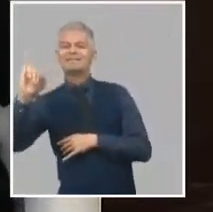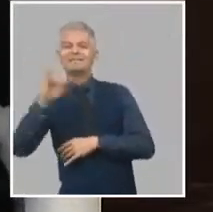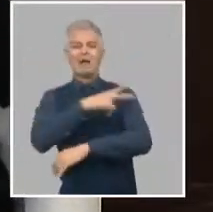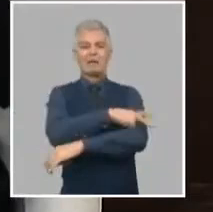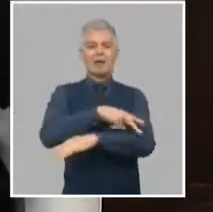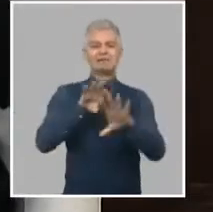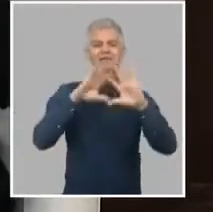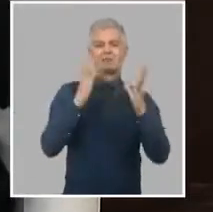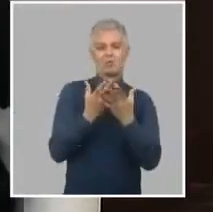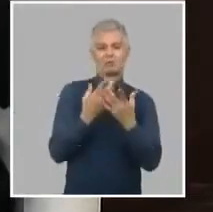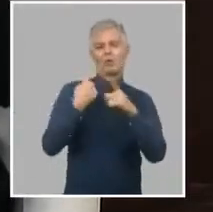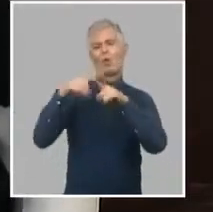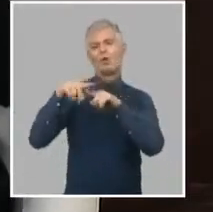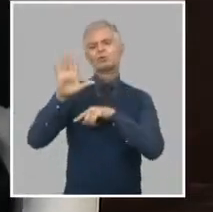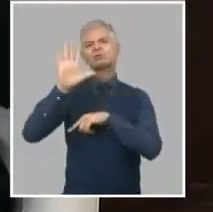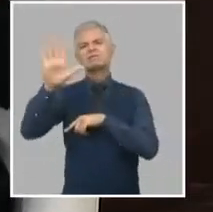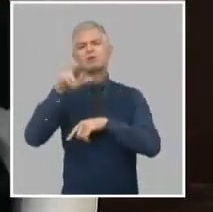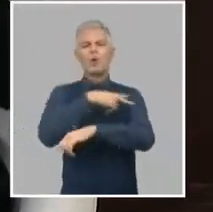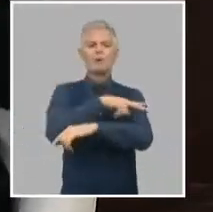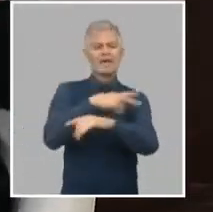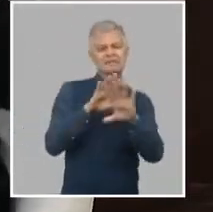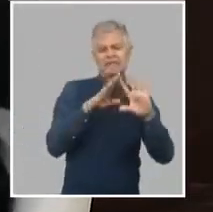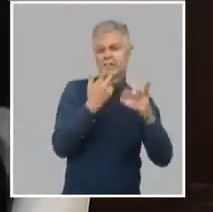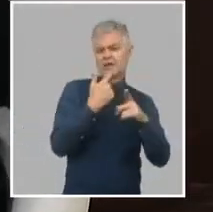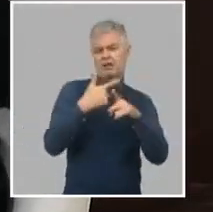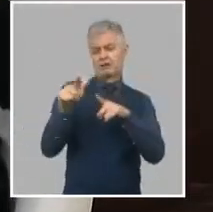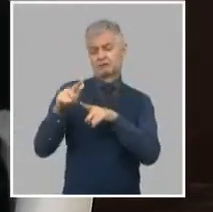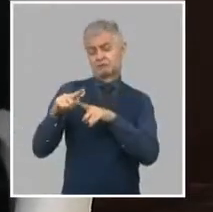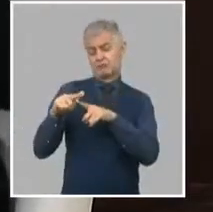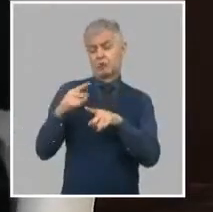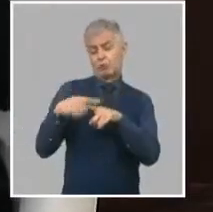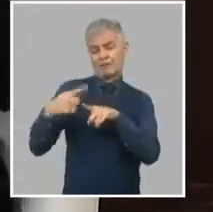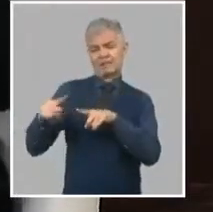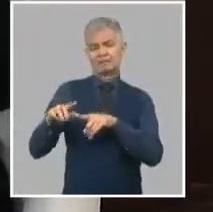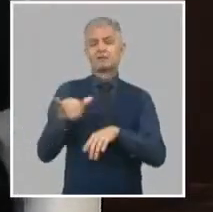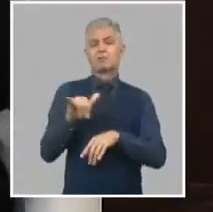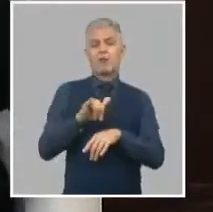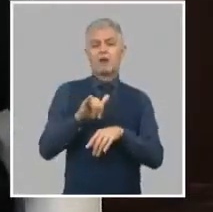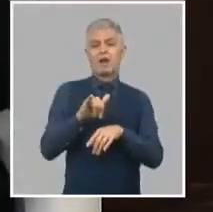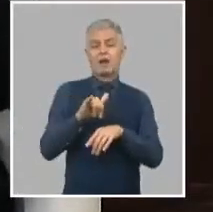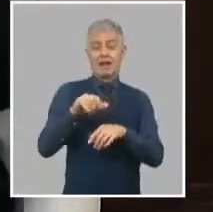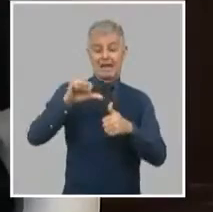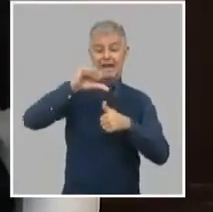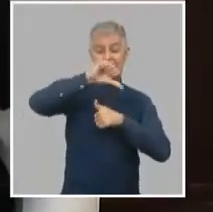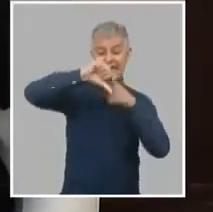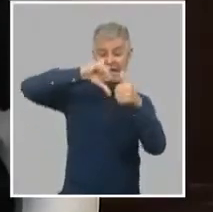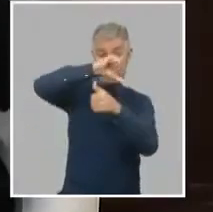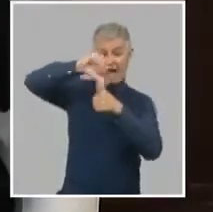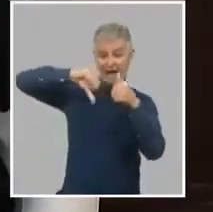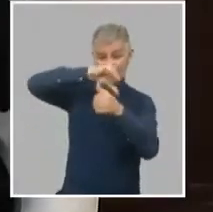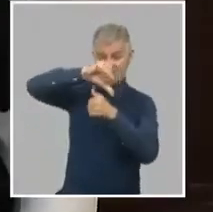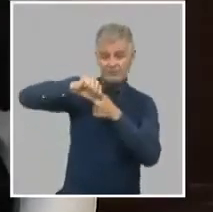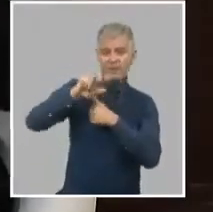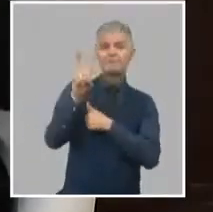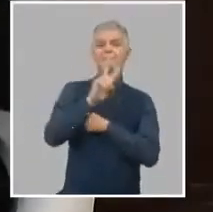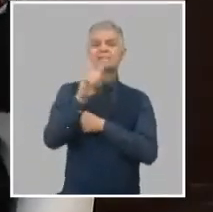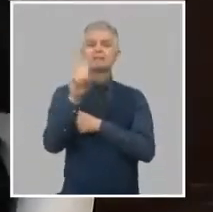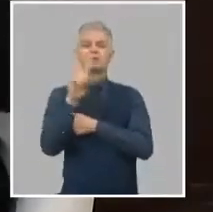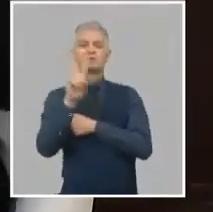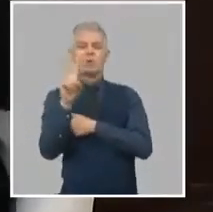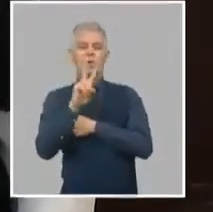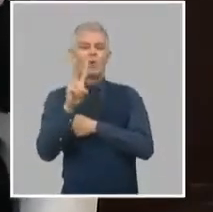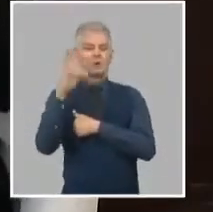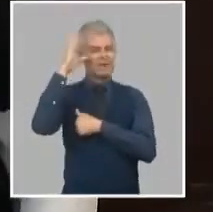territorios no autónomos. En América Latina y el Caribe, las brigadas del contingente Henry Reef han estado presentes en 22 estados: